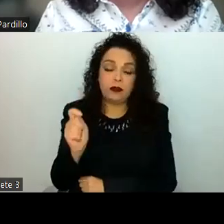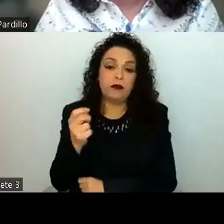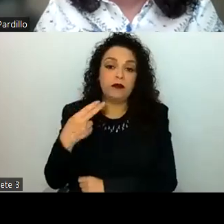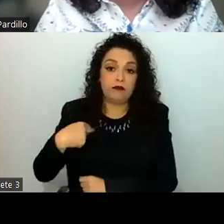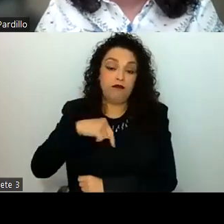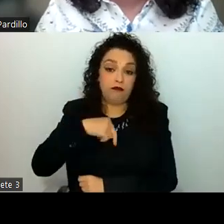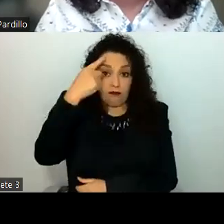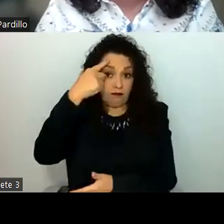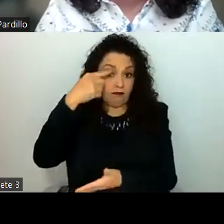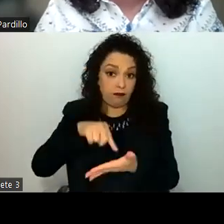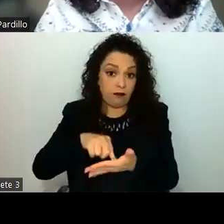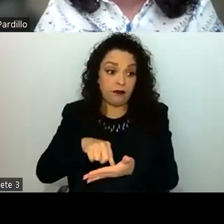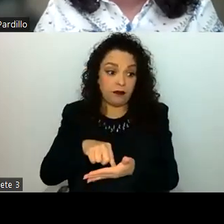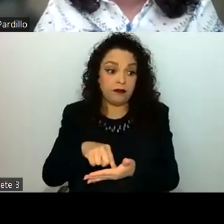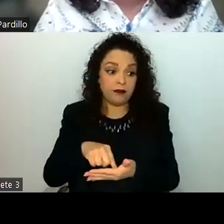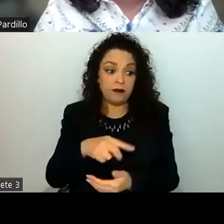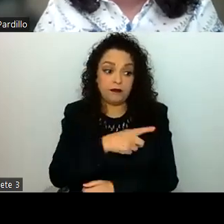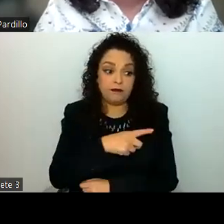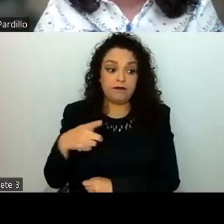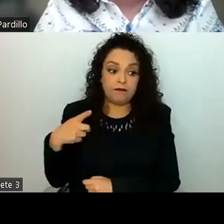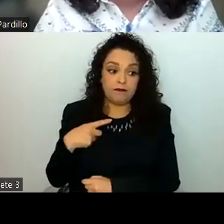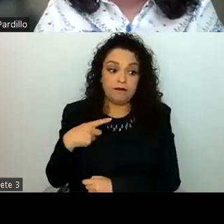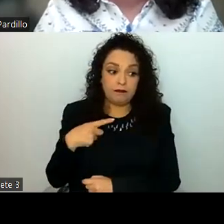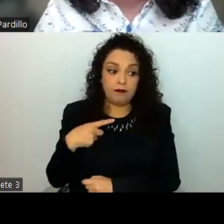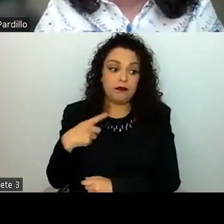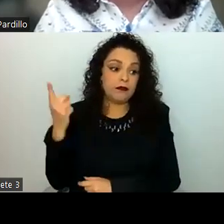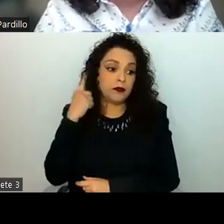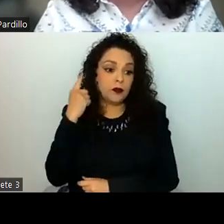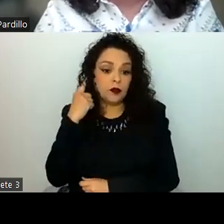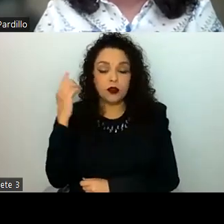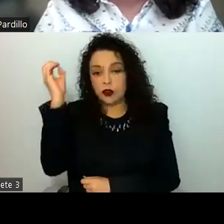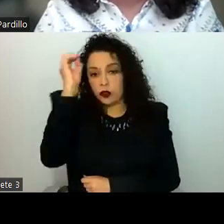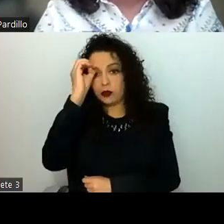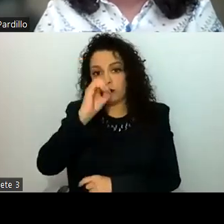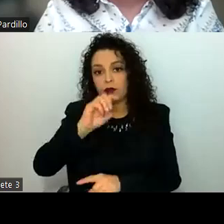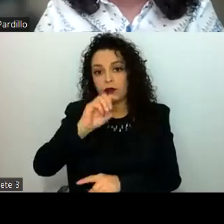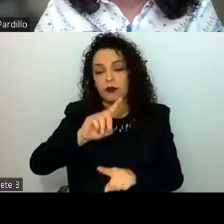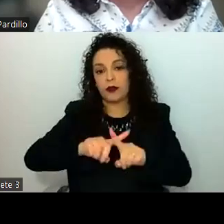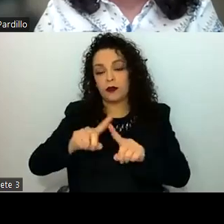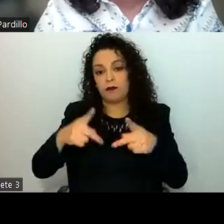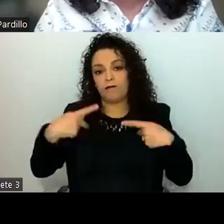un Parlamento nosotros también deben de ser escuchados las distintas voces.